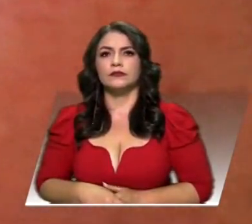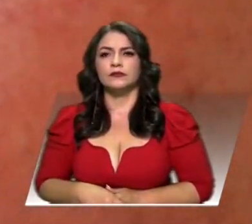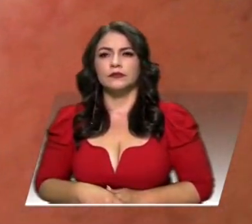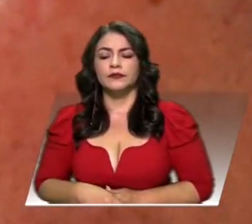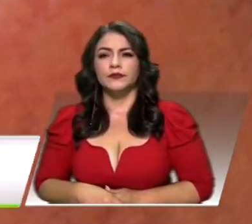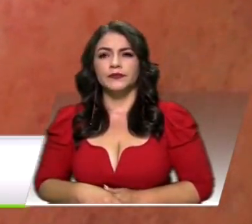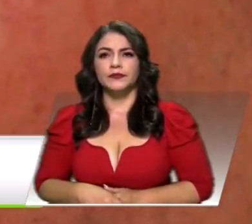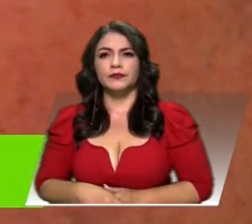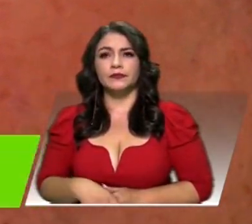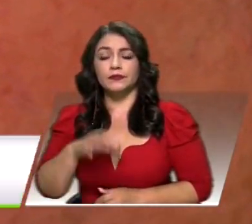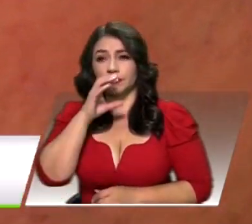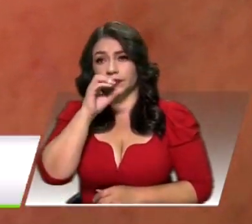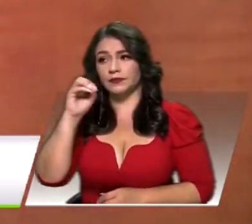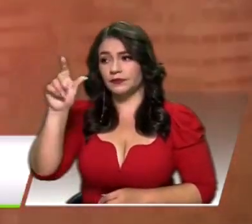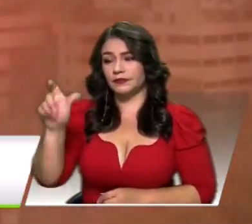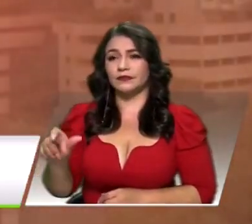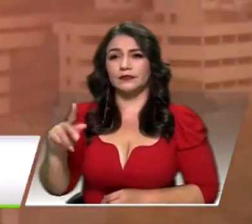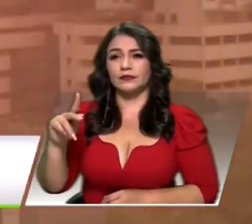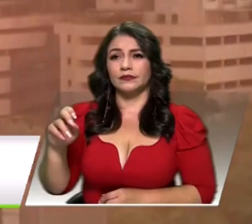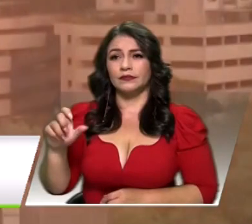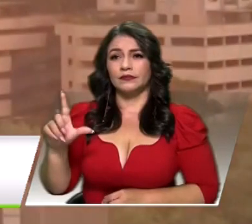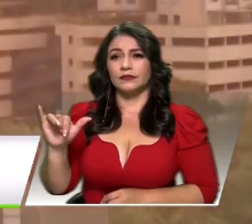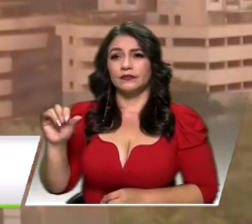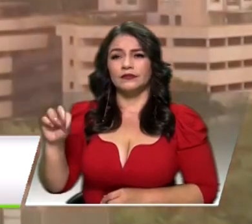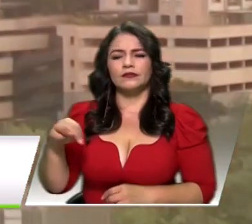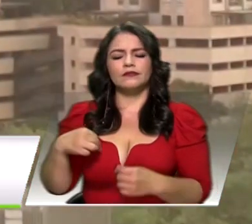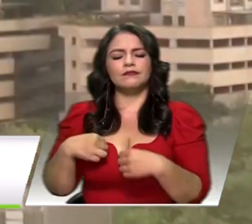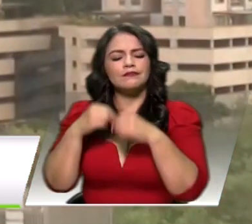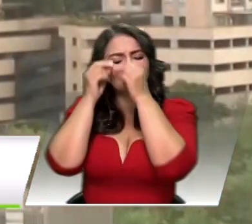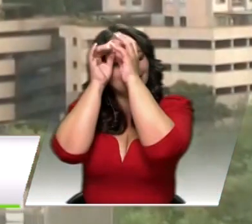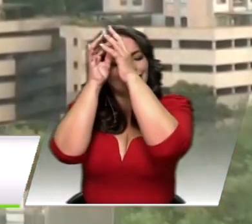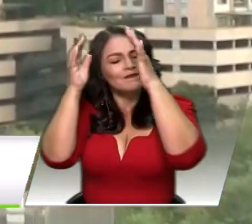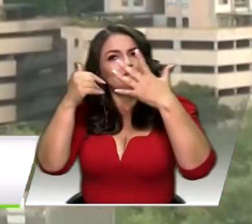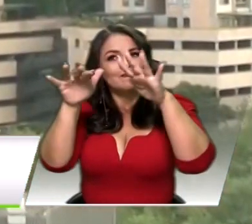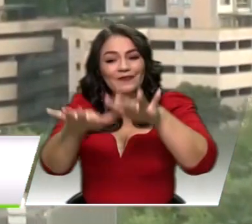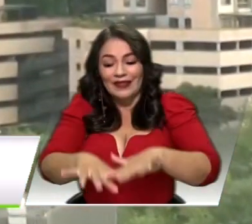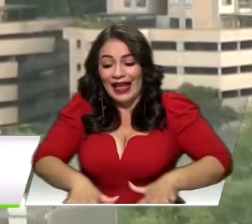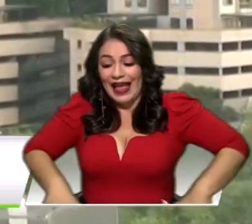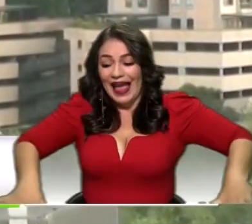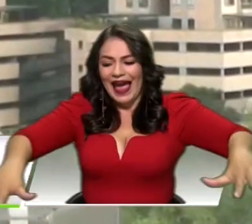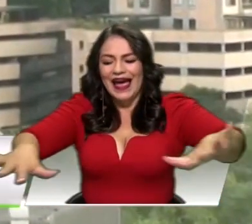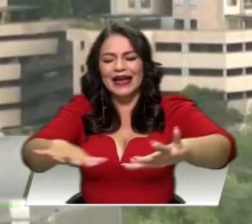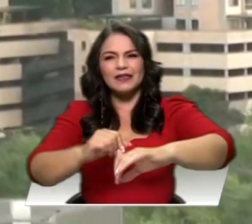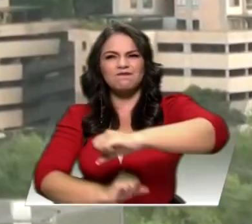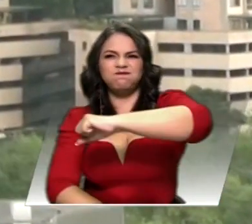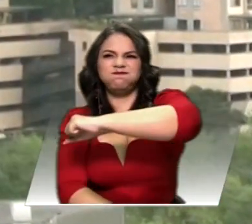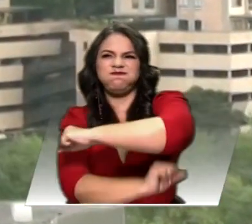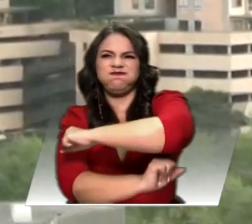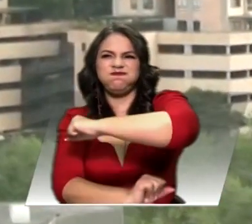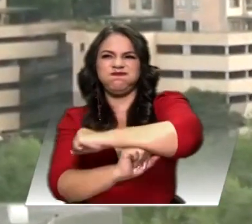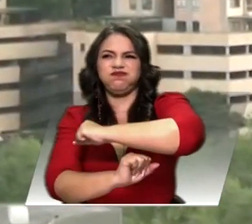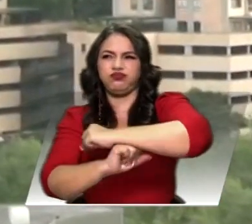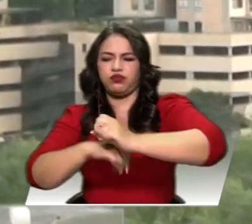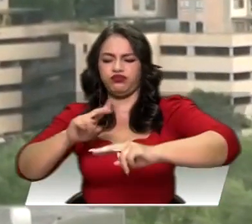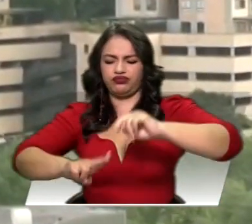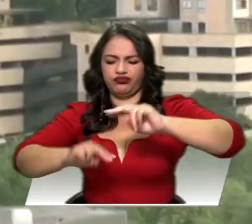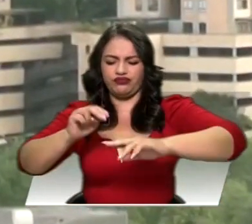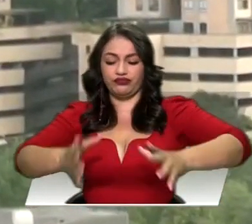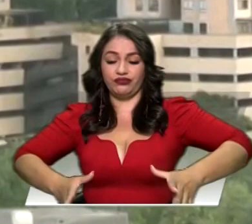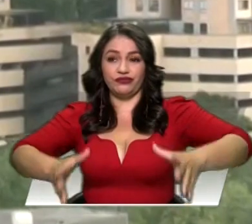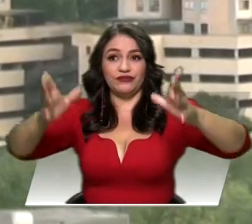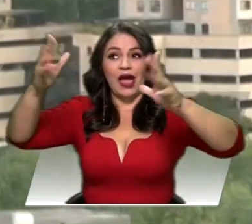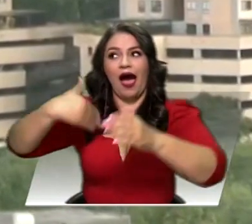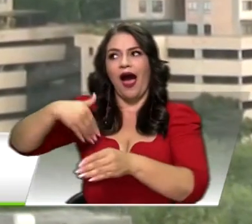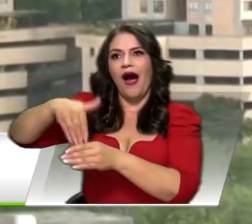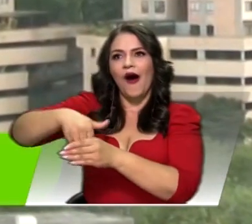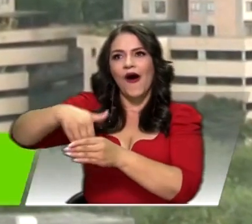El sueño de Elkin Hernández, como el de muchos, empezó en un terreno donde creyó que se cimentarían sus ahorros y el inmenso deseo de